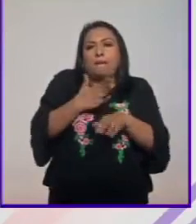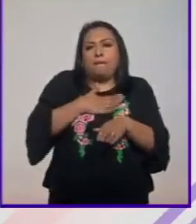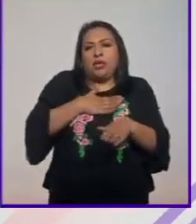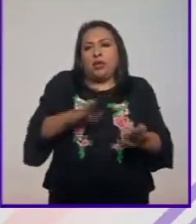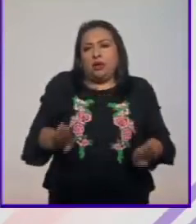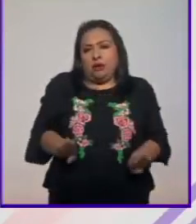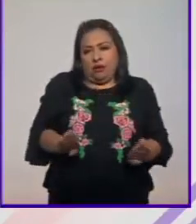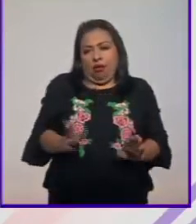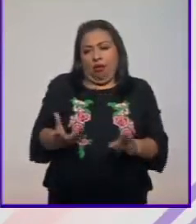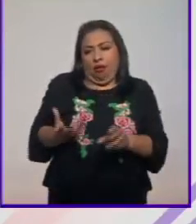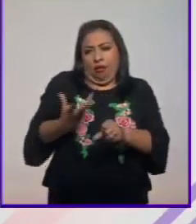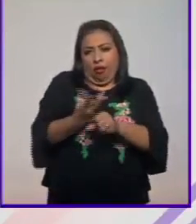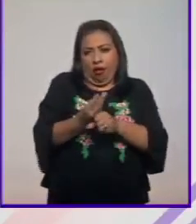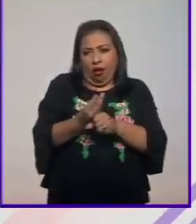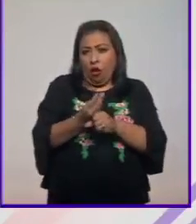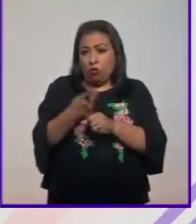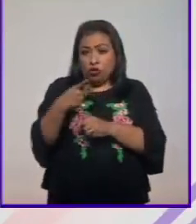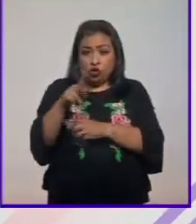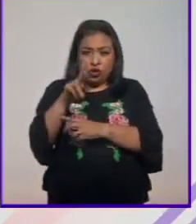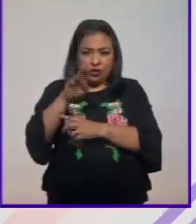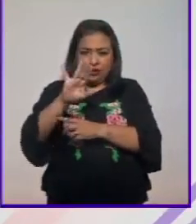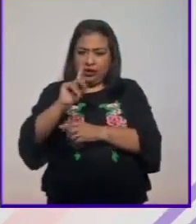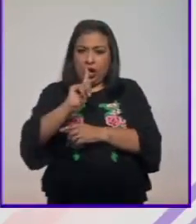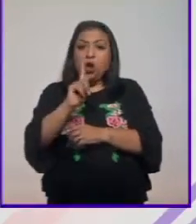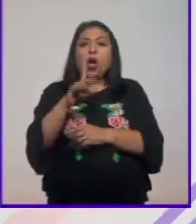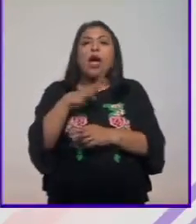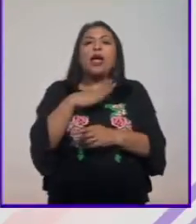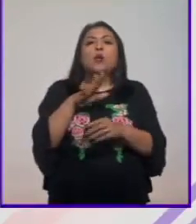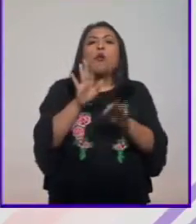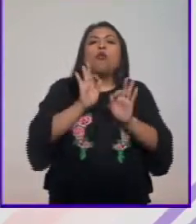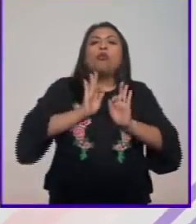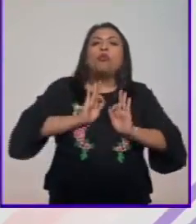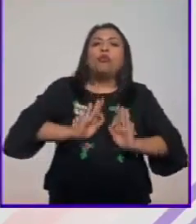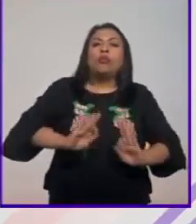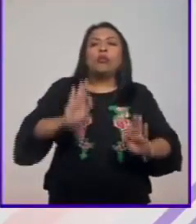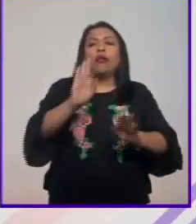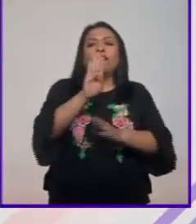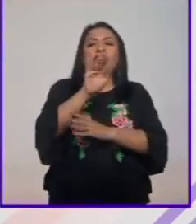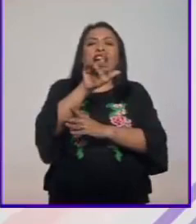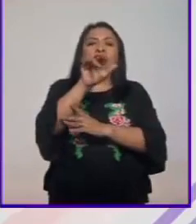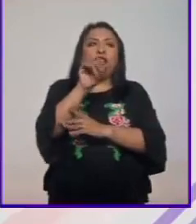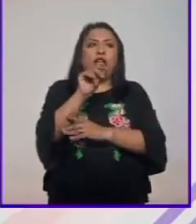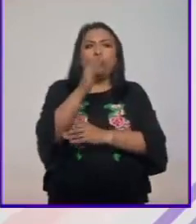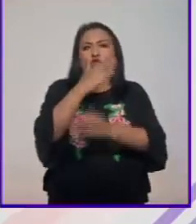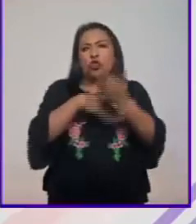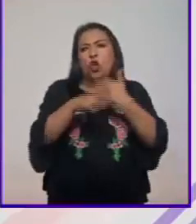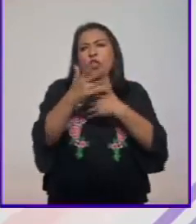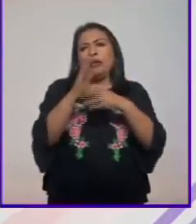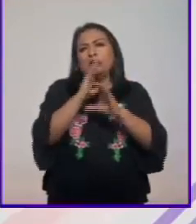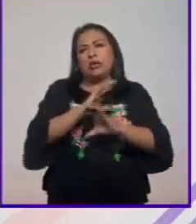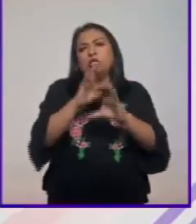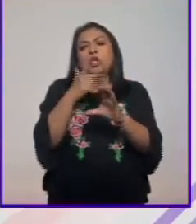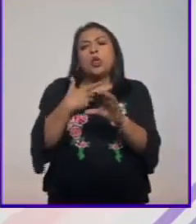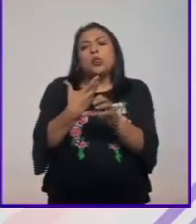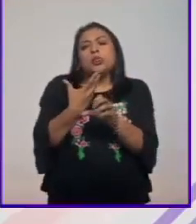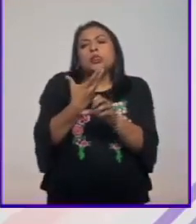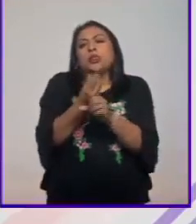sí, le he hecho una versión, no está en plan ranchera, la he hecho en plan balada. Yo a todas las canciones